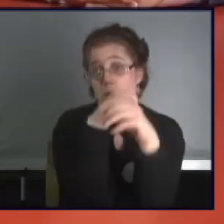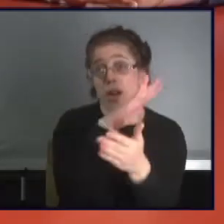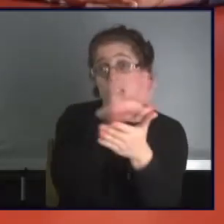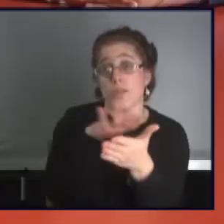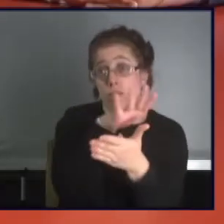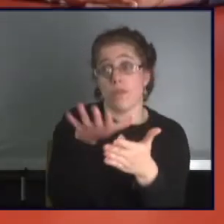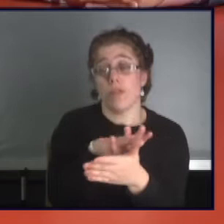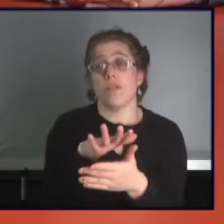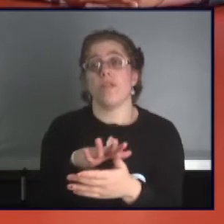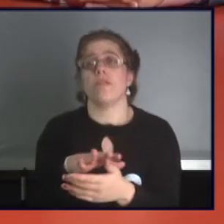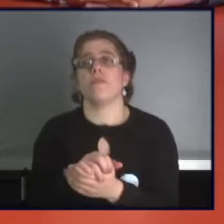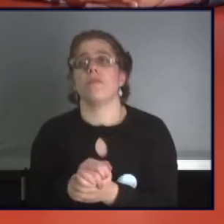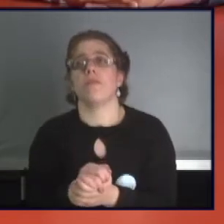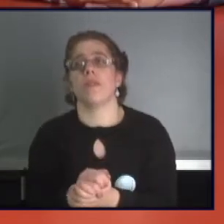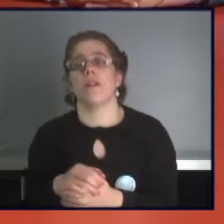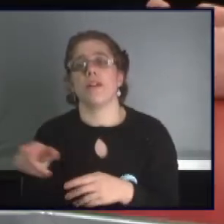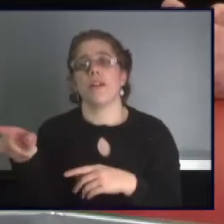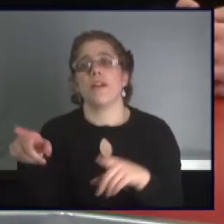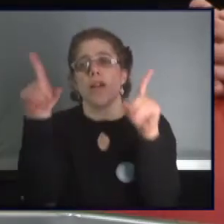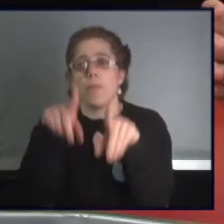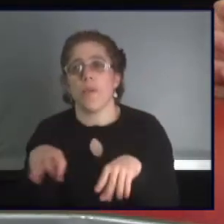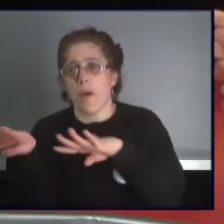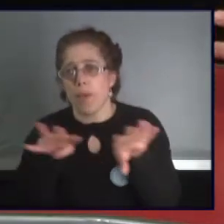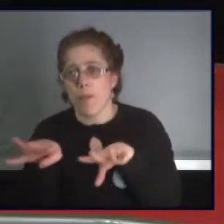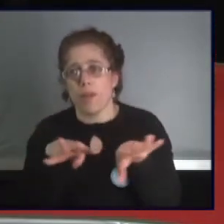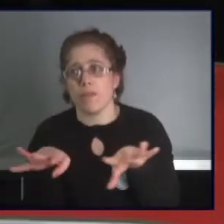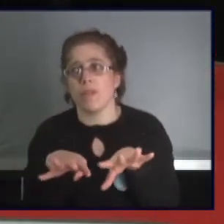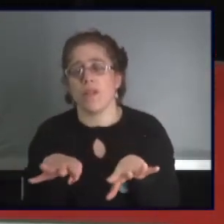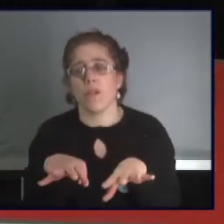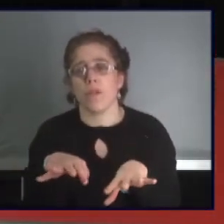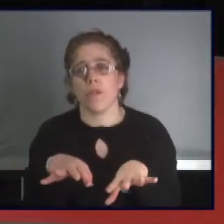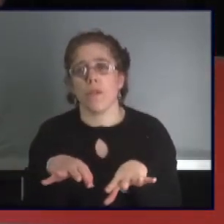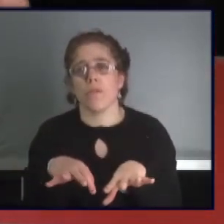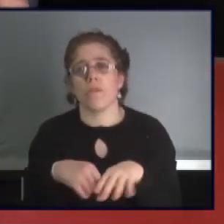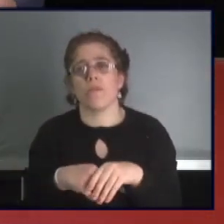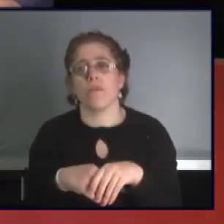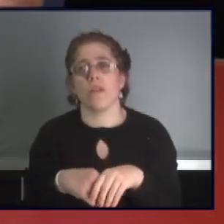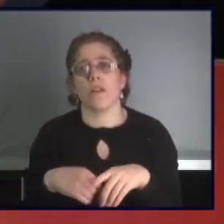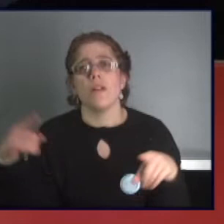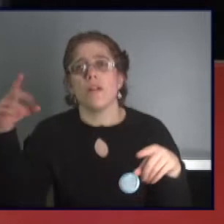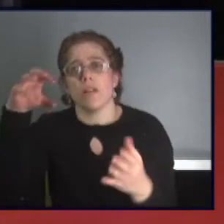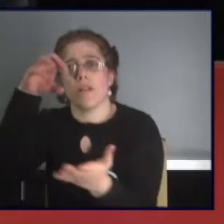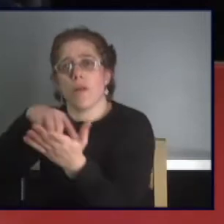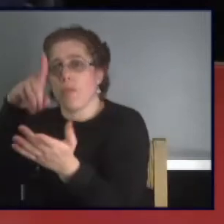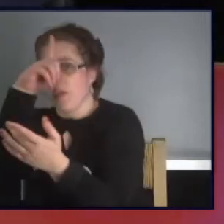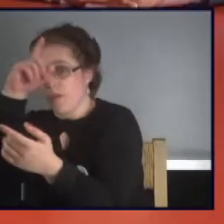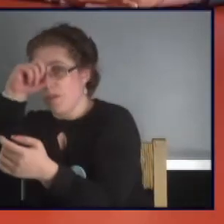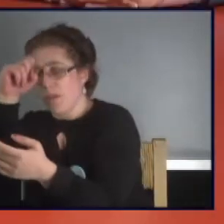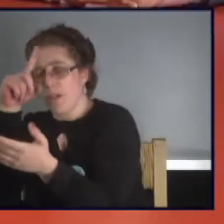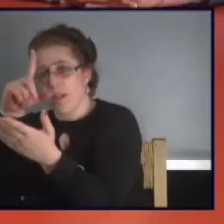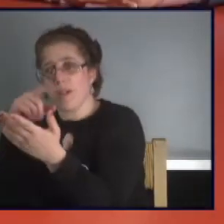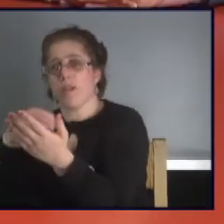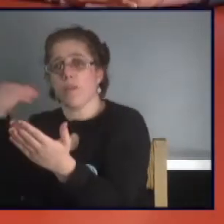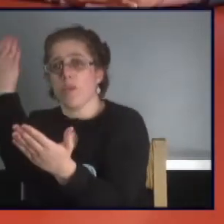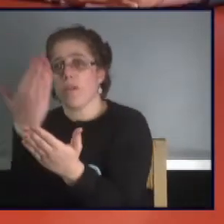esa misma movilización va a ayudar a depurar la policía una de las cosas que nosotros proponemos